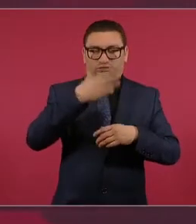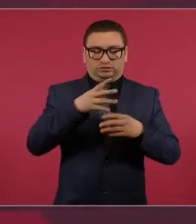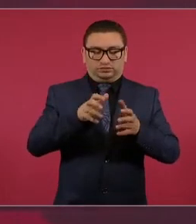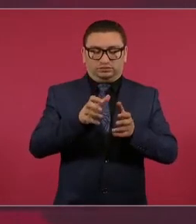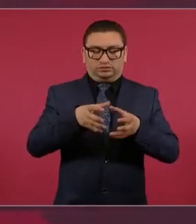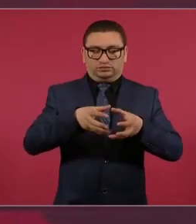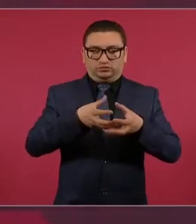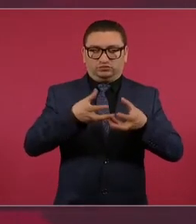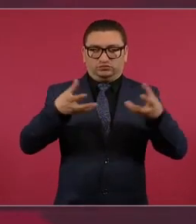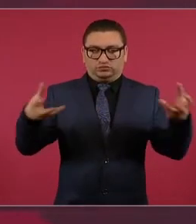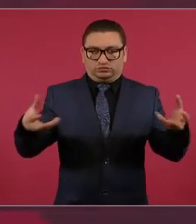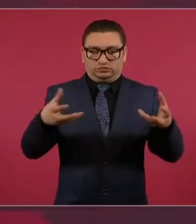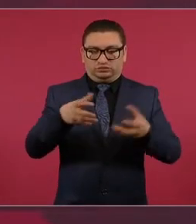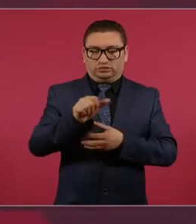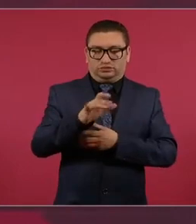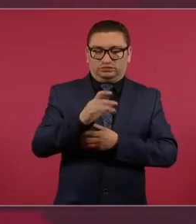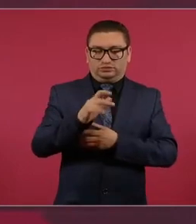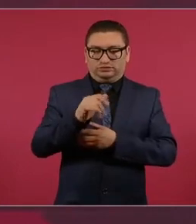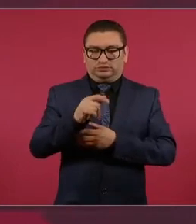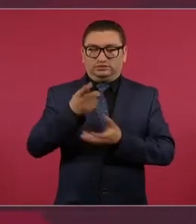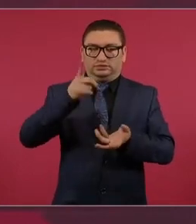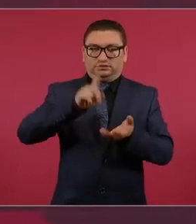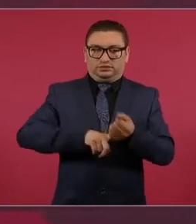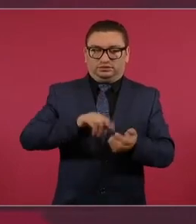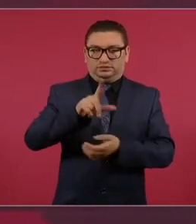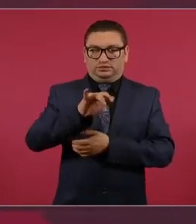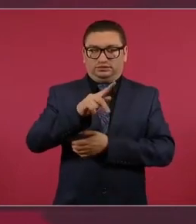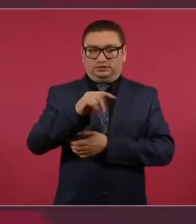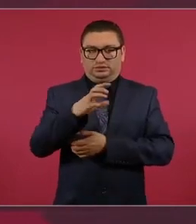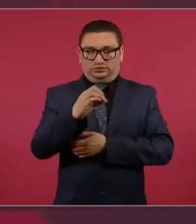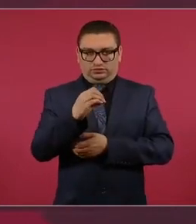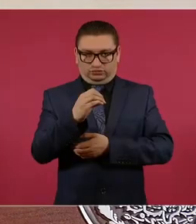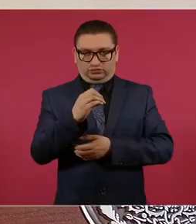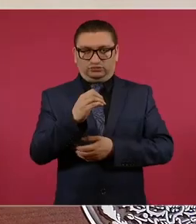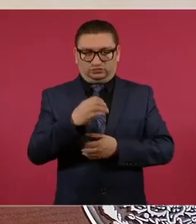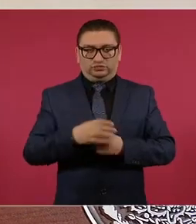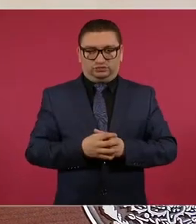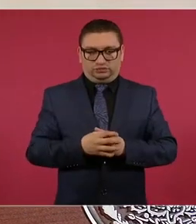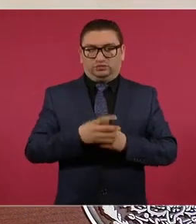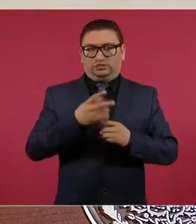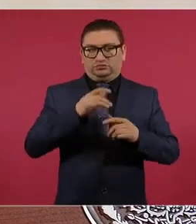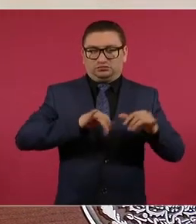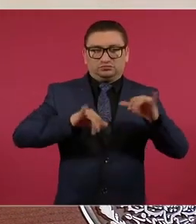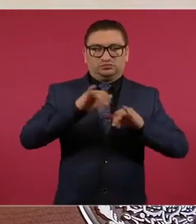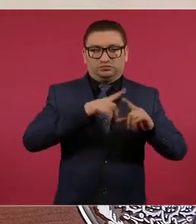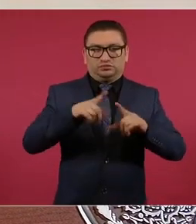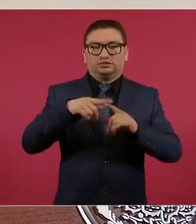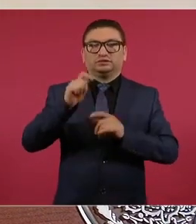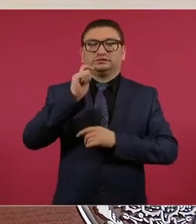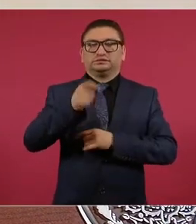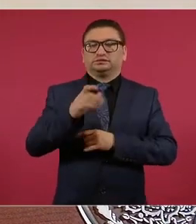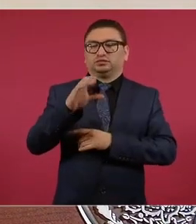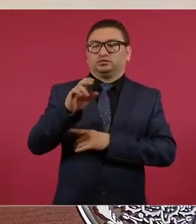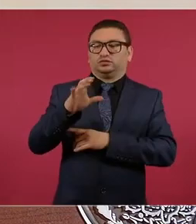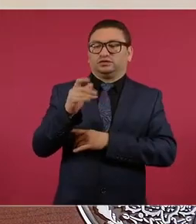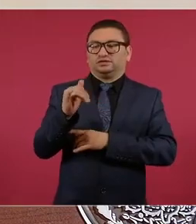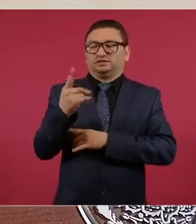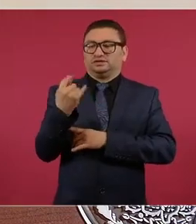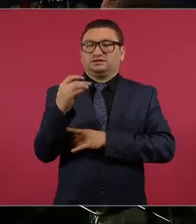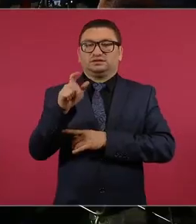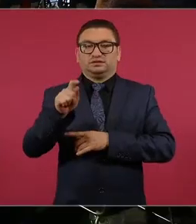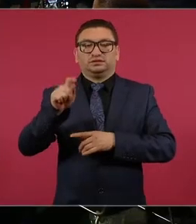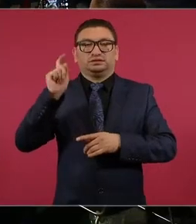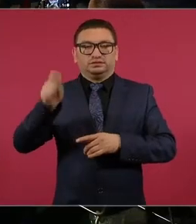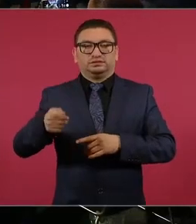arcillas en el litio todo eso es con asite